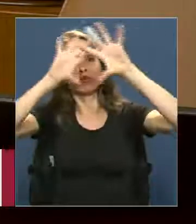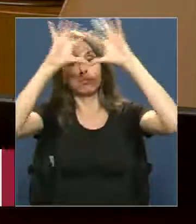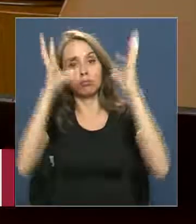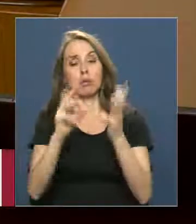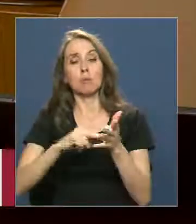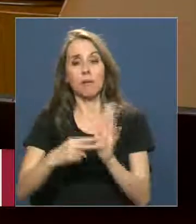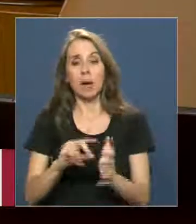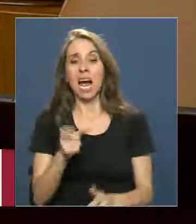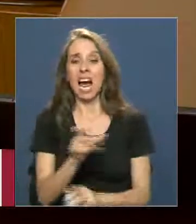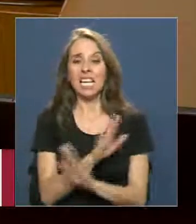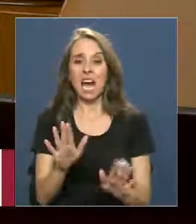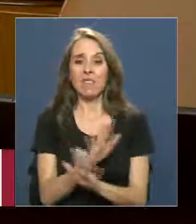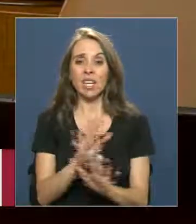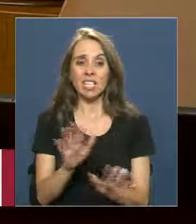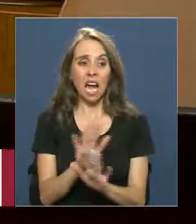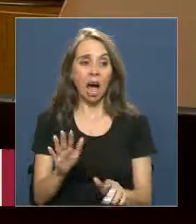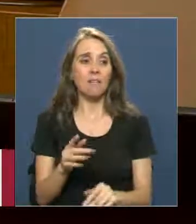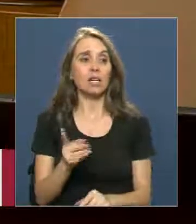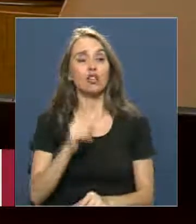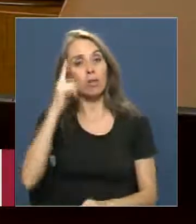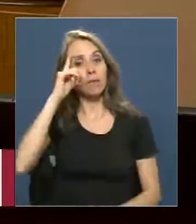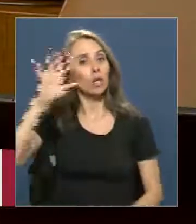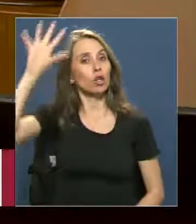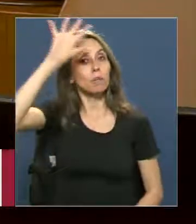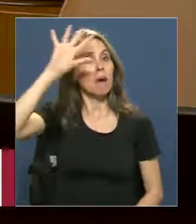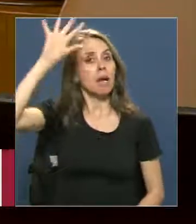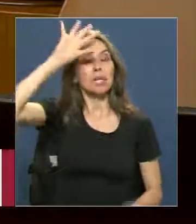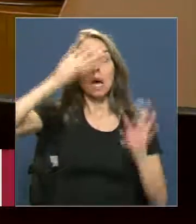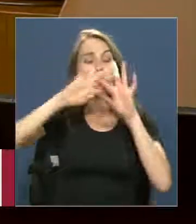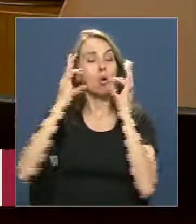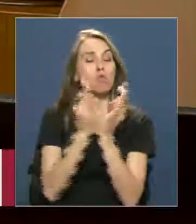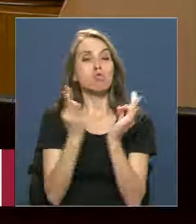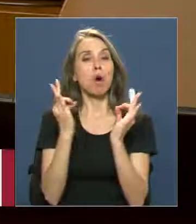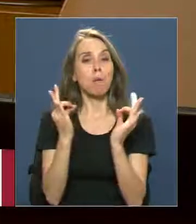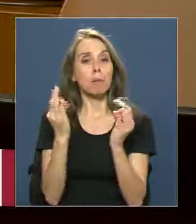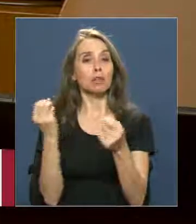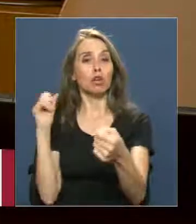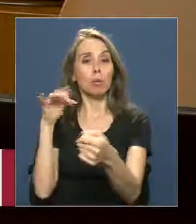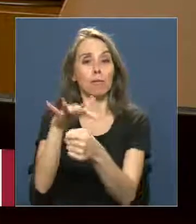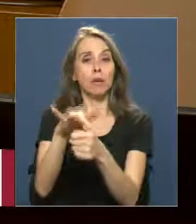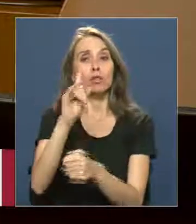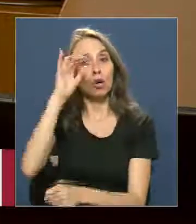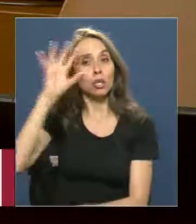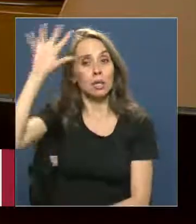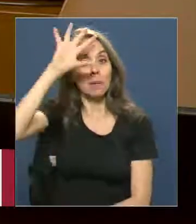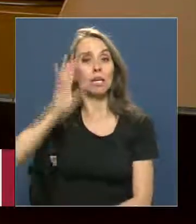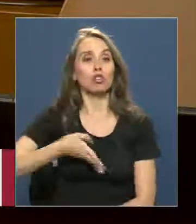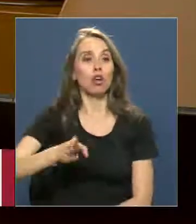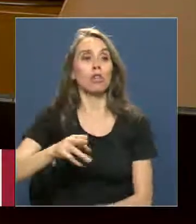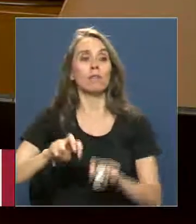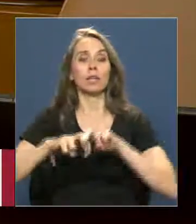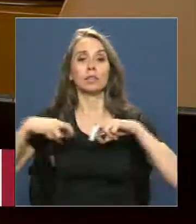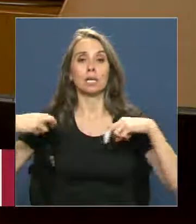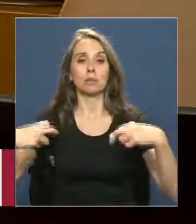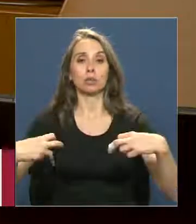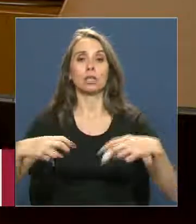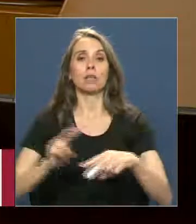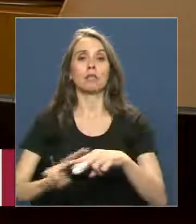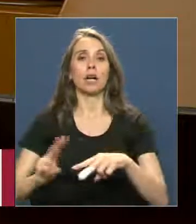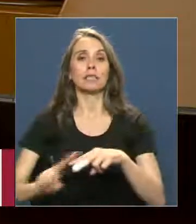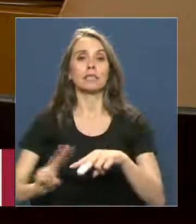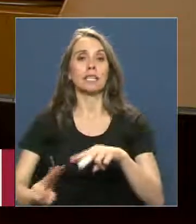gravísimo, gravísimo, que creo todavía no hemos dimensionado totalmente, y por eso, como no lo hemos dimensionado, es que todavía estamos aquí